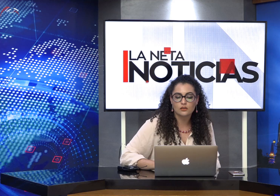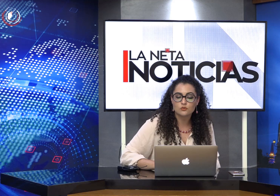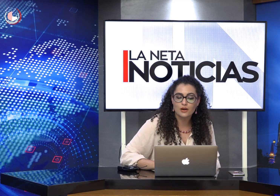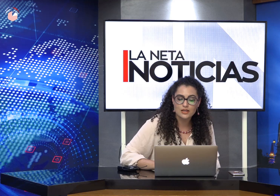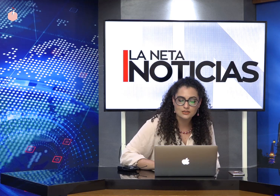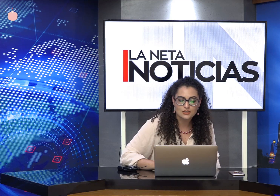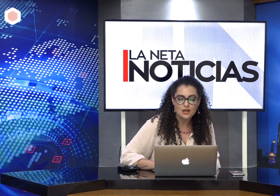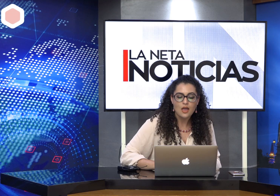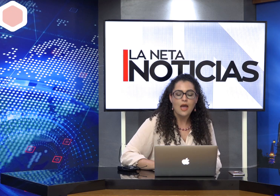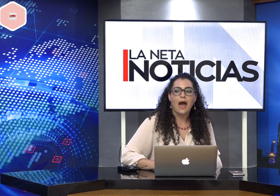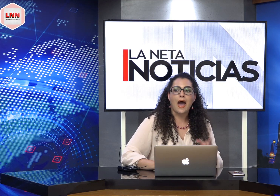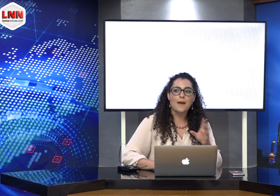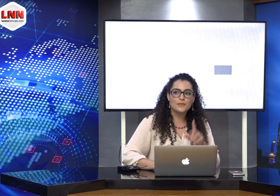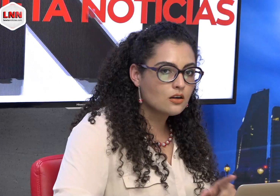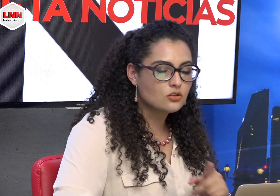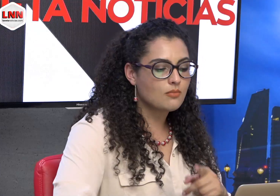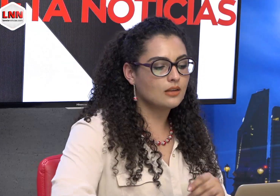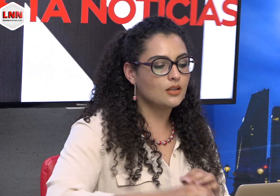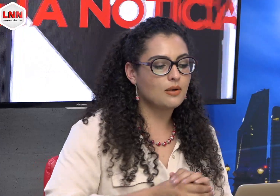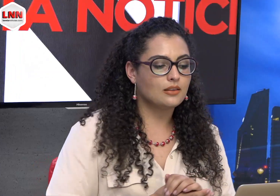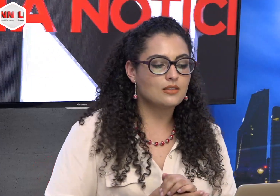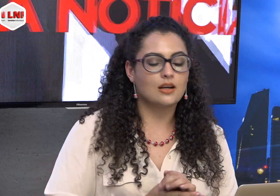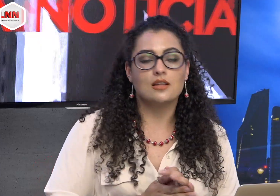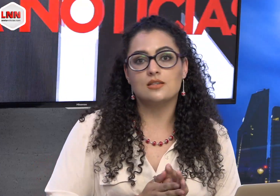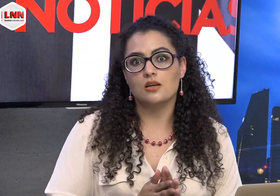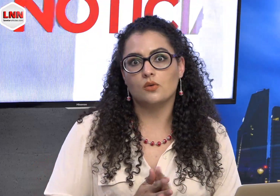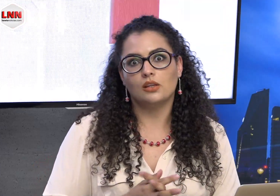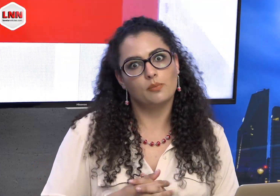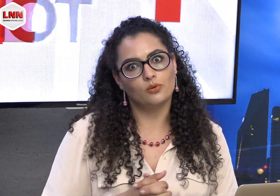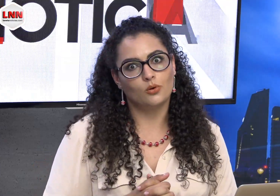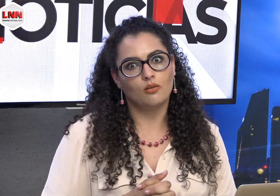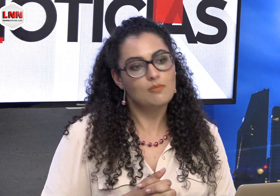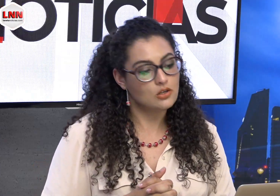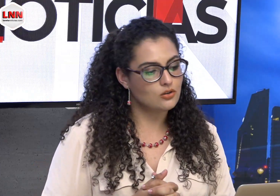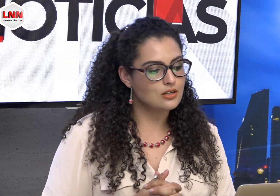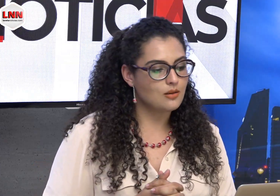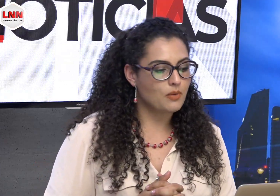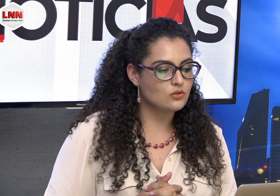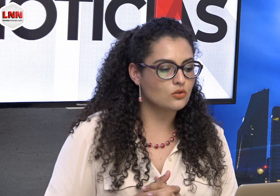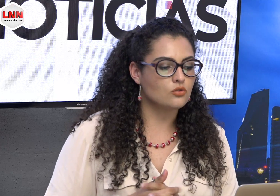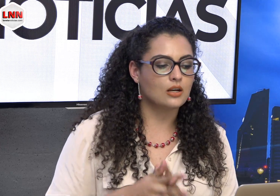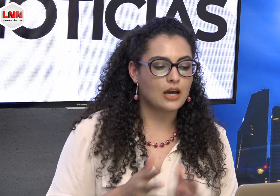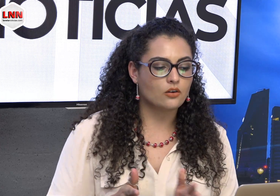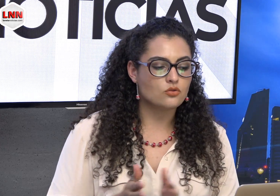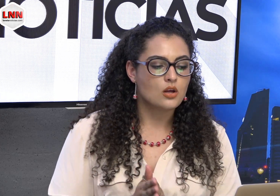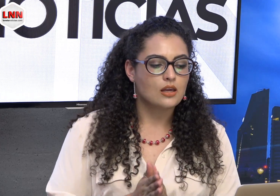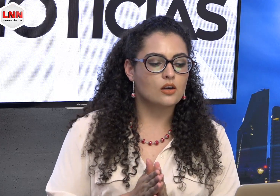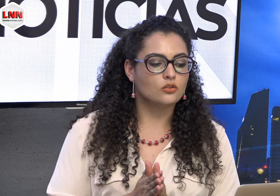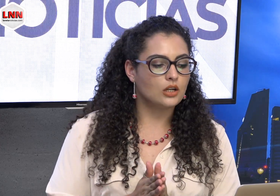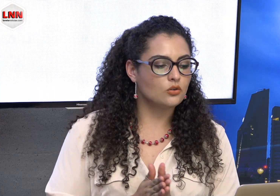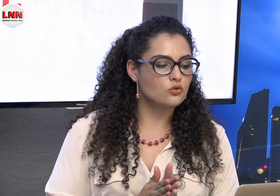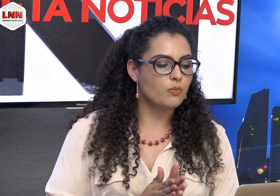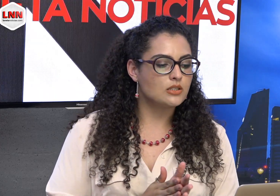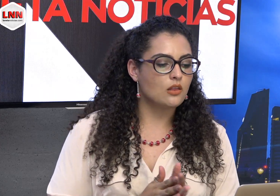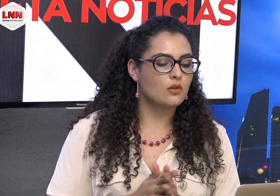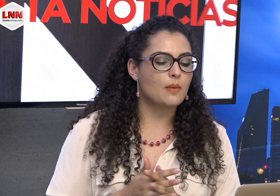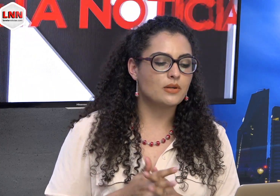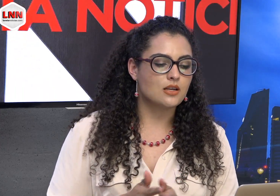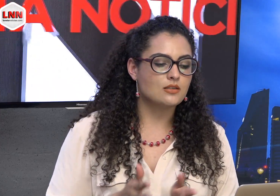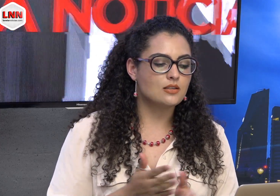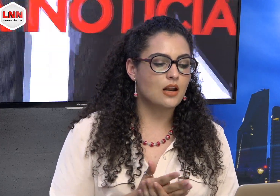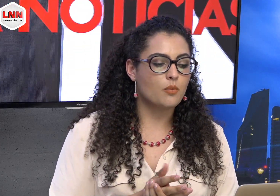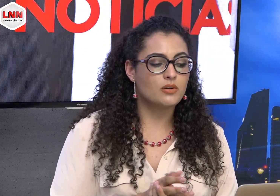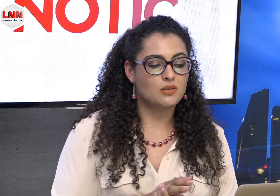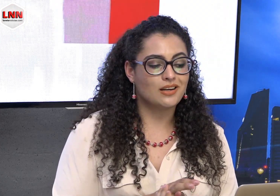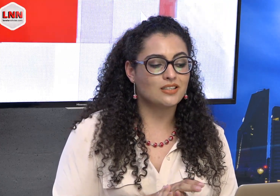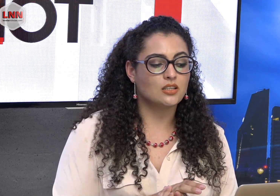coordinador de los panistas. Amigos de Martí Batres ganan 50.9 millones de pesos. Los cercanos que contrató en su pasado de la